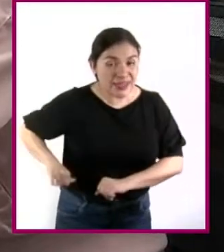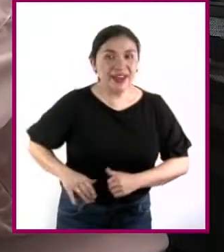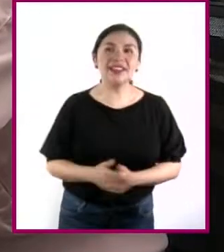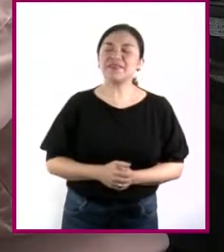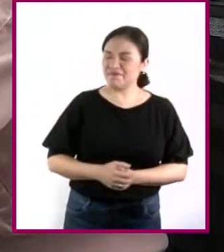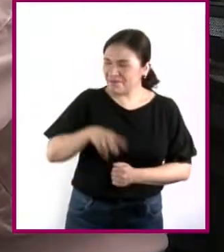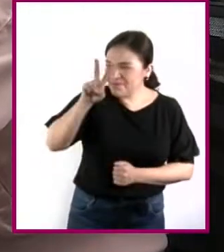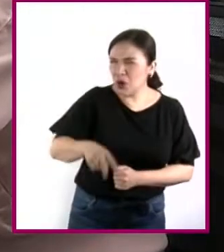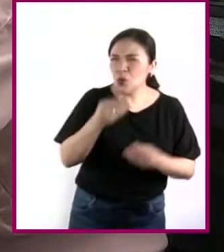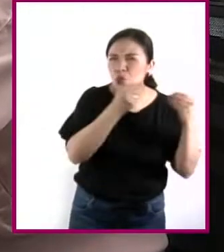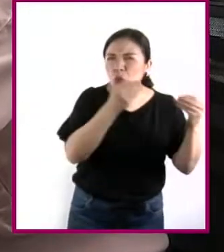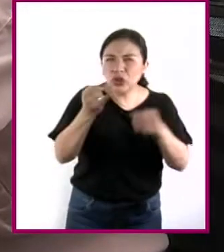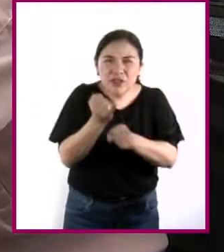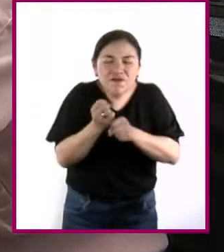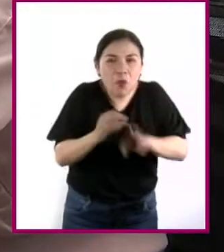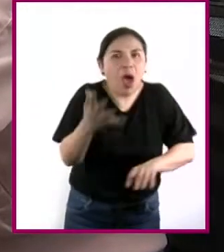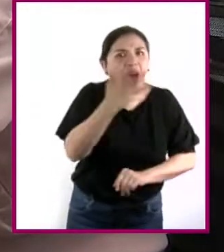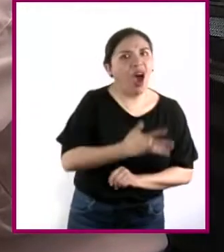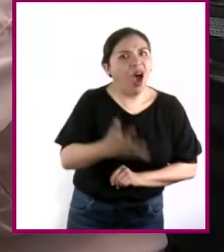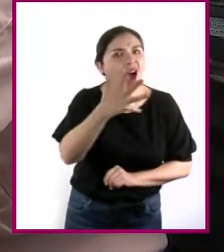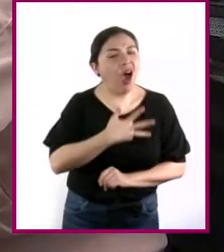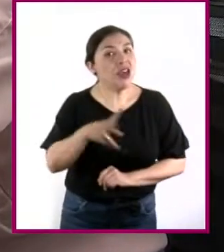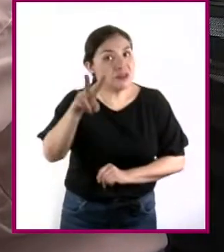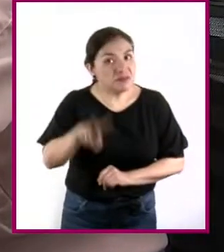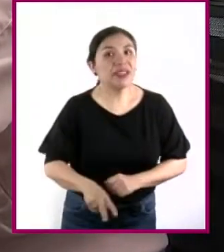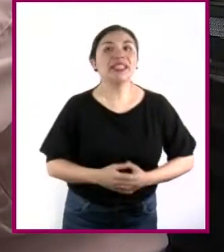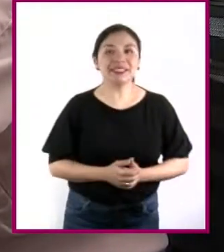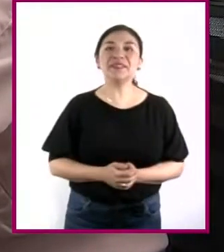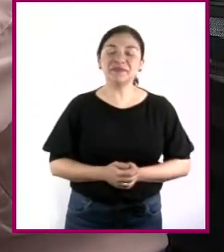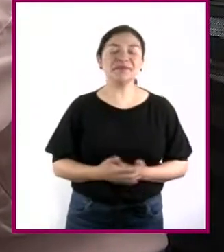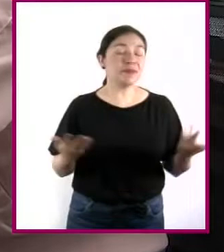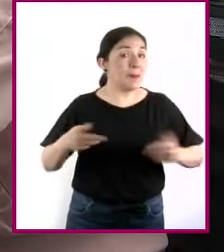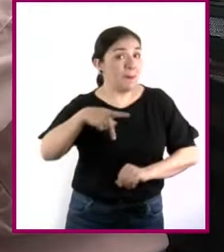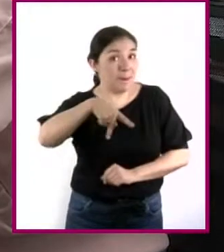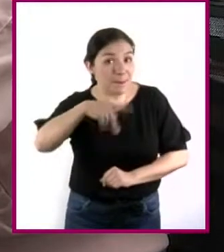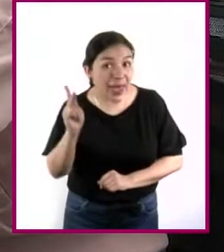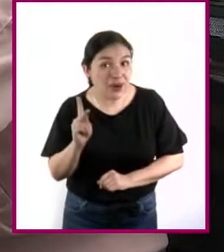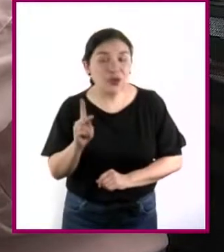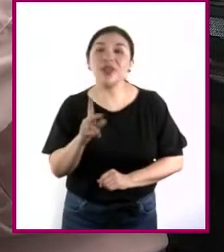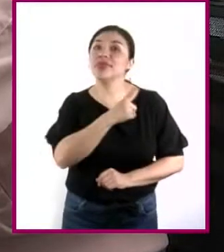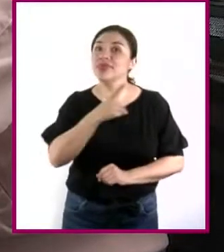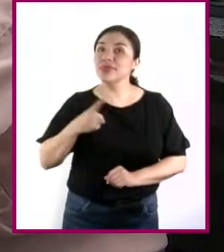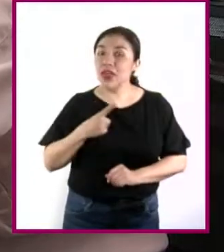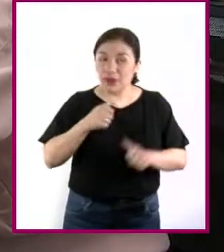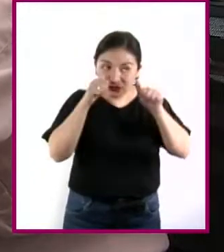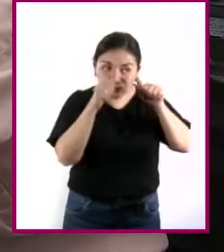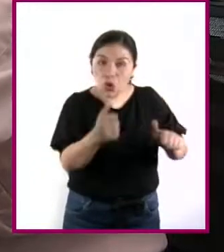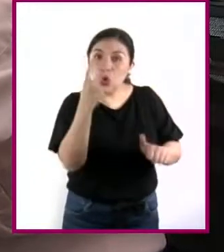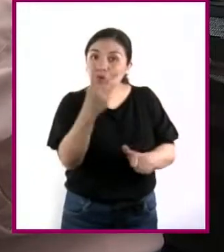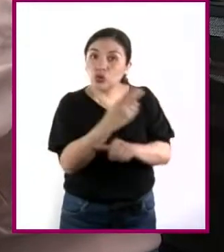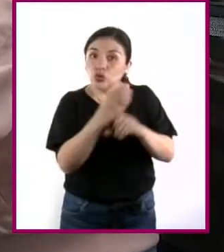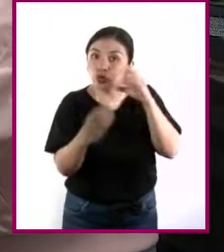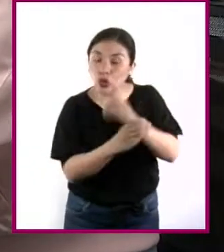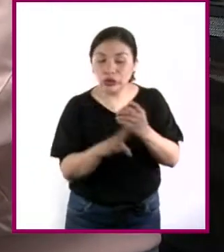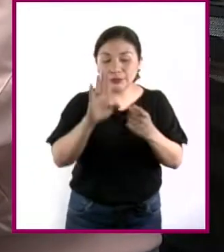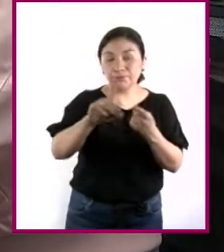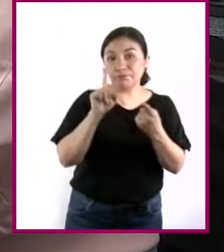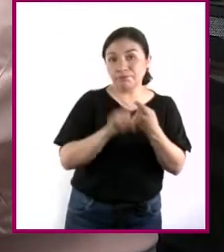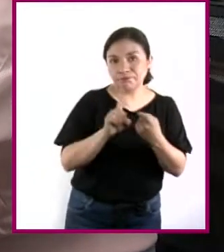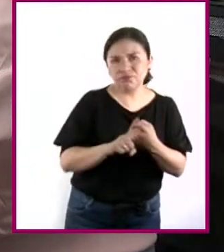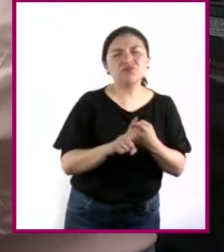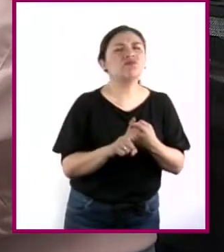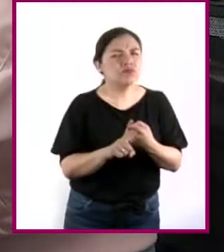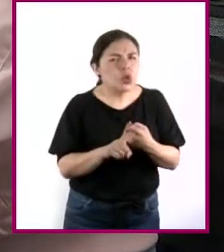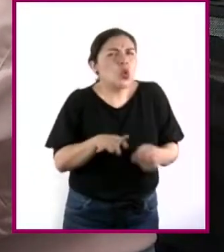verdad es que hay mucha información al respecto. Sin embargo, no tenemos que perder de vista dos cosas. La primera, ¿cuáles